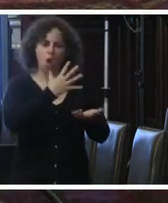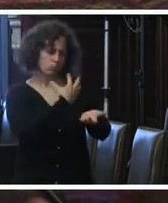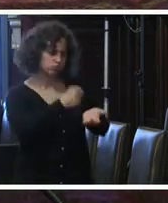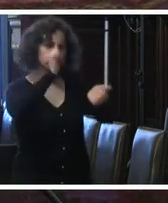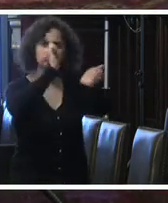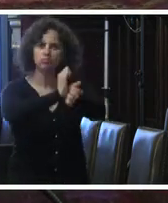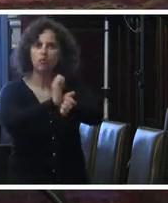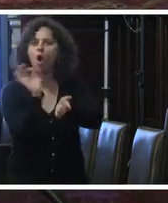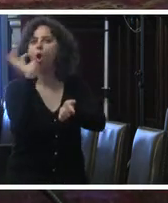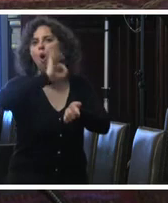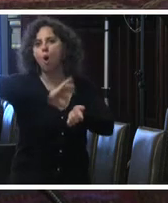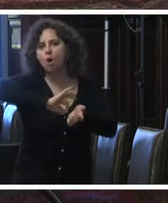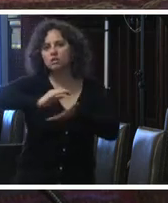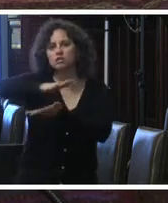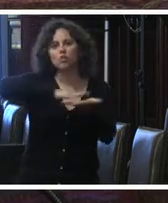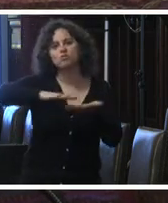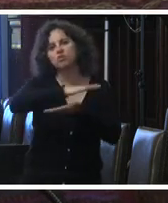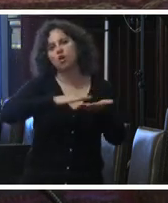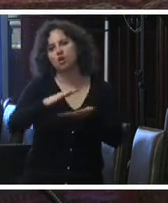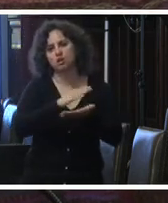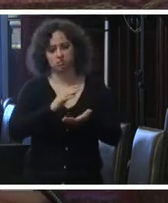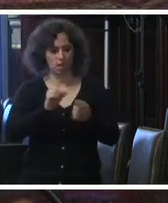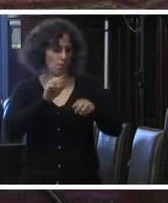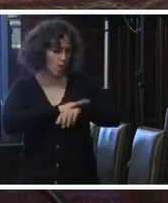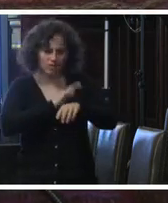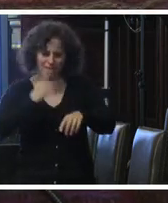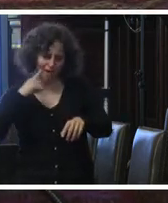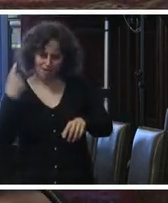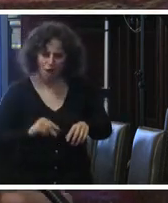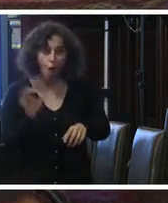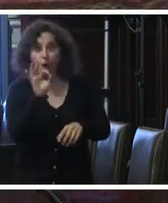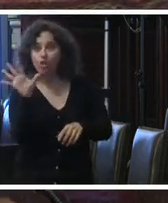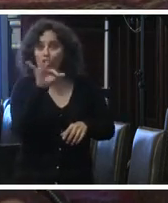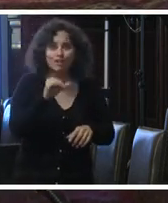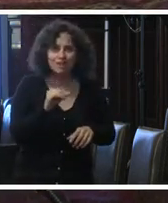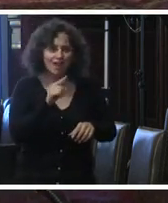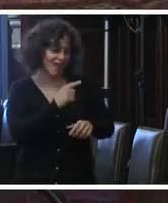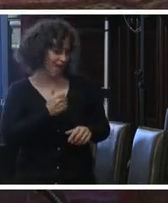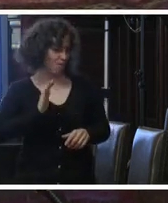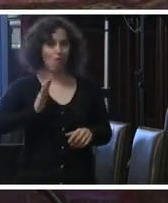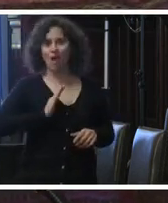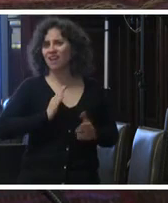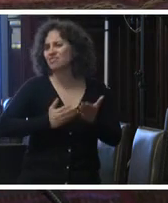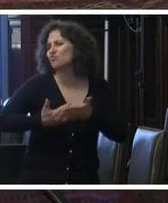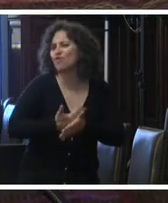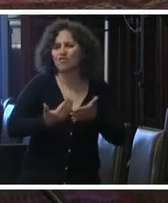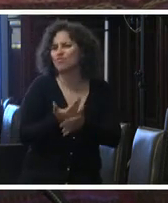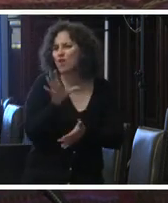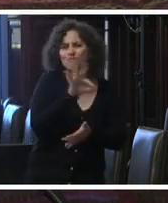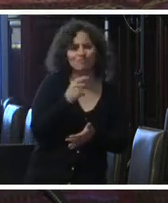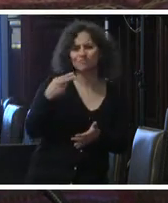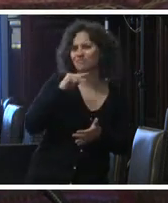detención o en situaciones de estado de emergencia o en el cotidiano, ellas están sufriendo